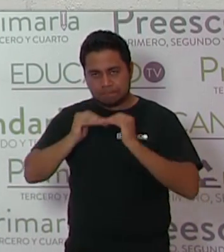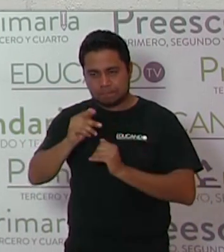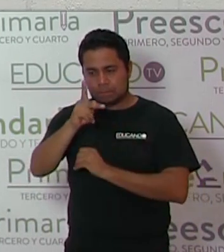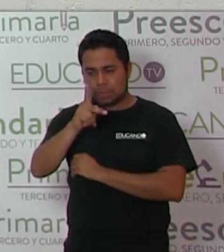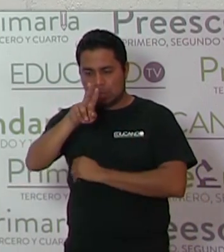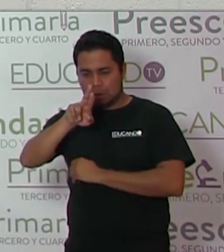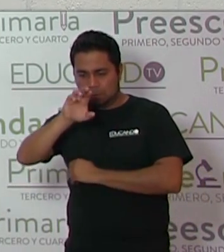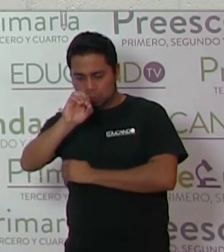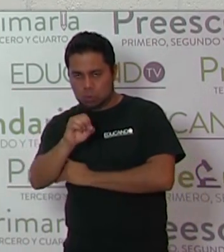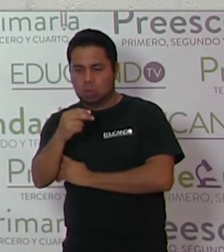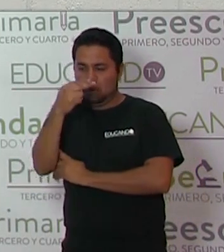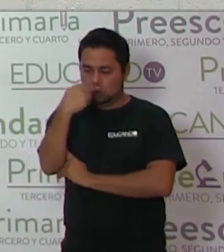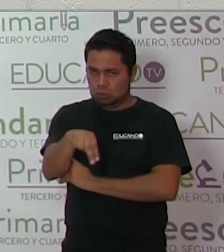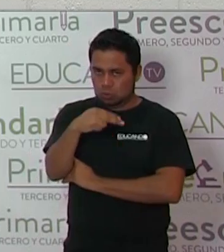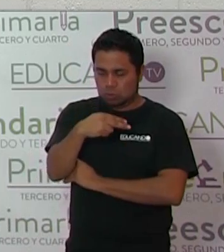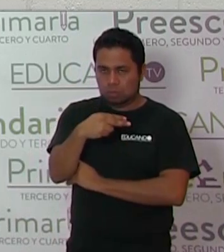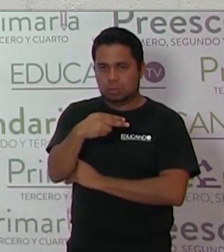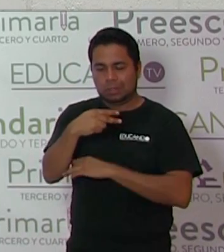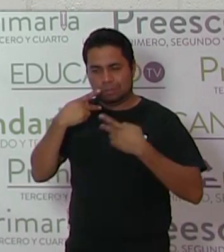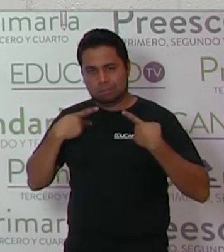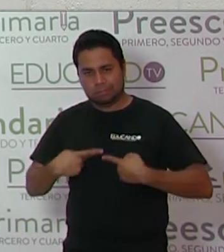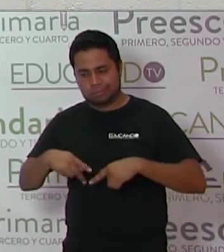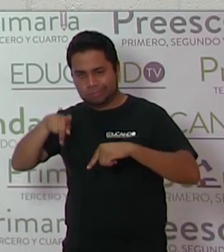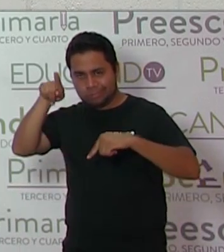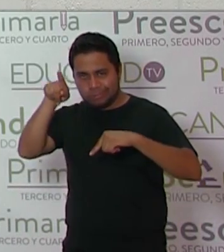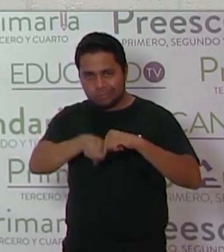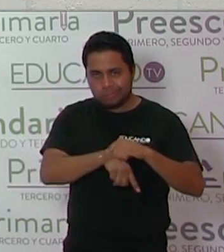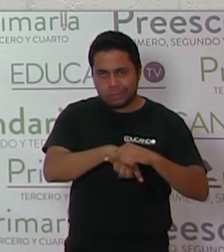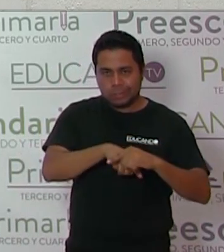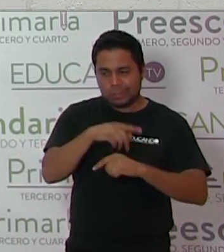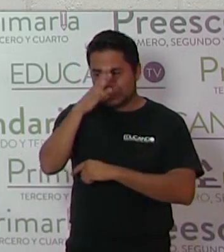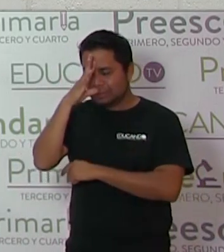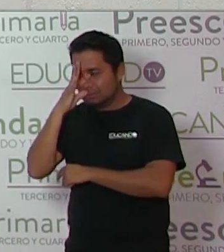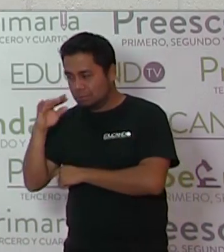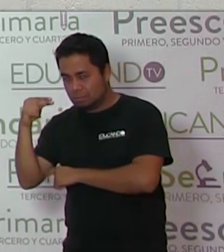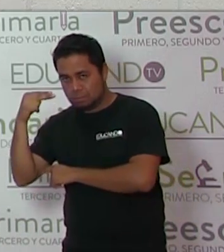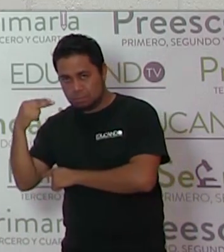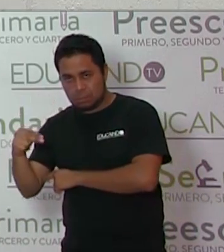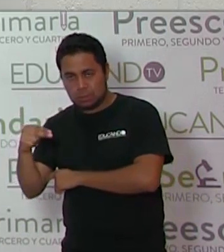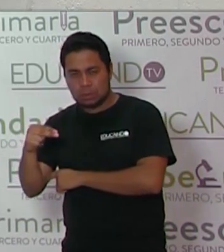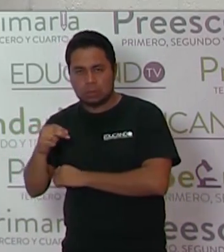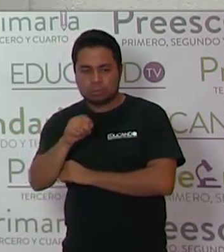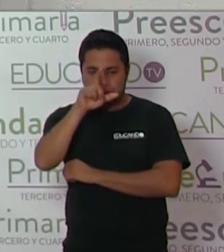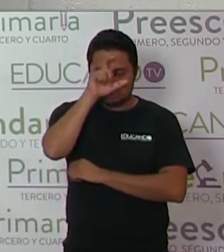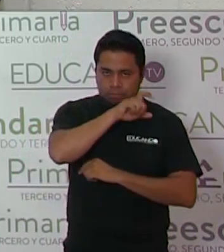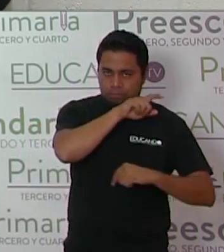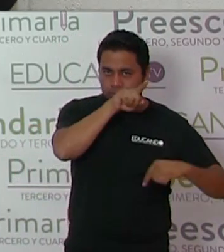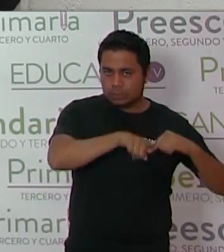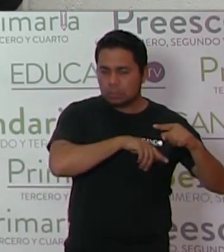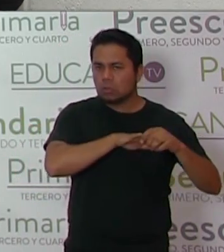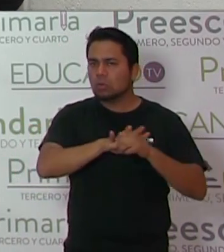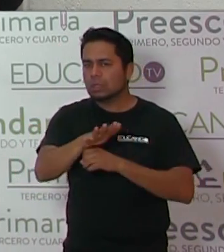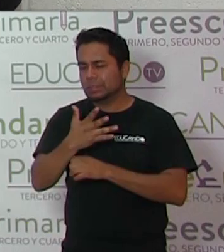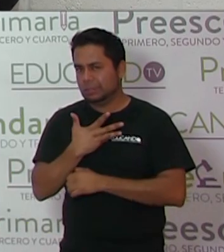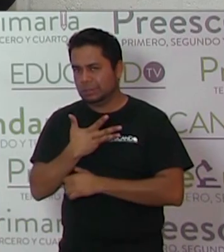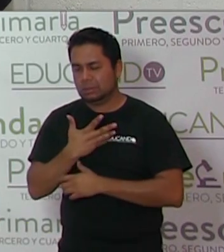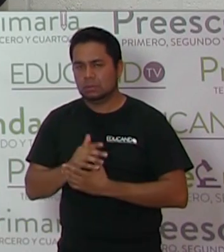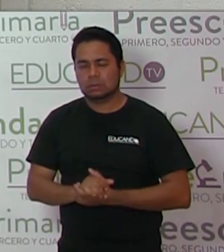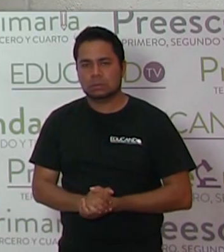El pronombre personal que va a sustituir el nombre de la zorra y el nombre del águila, ¿cuál